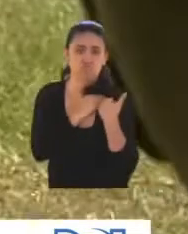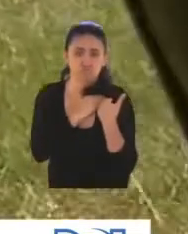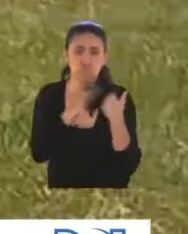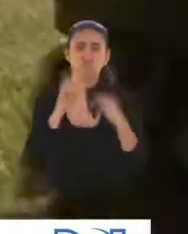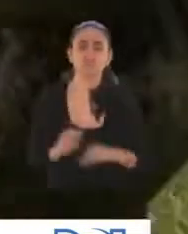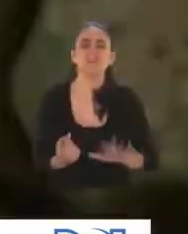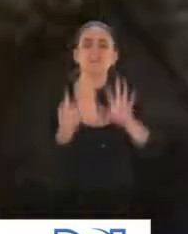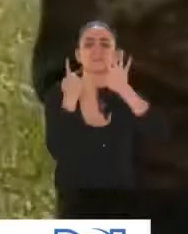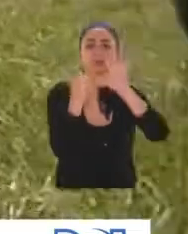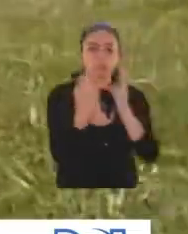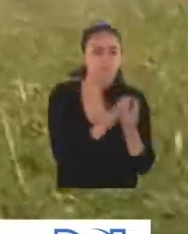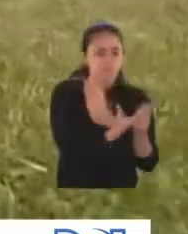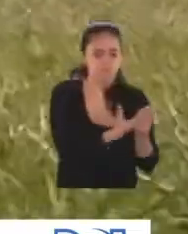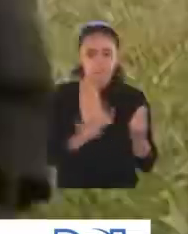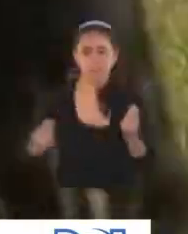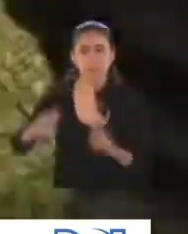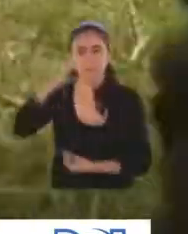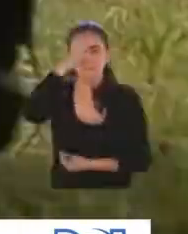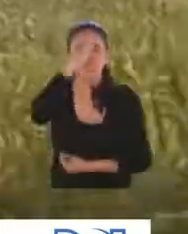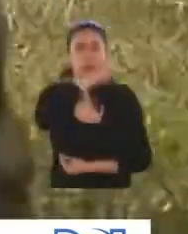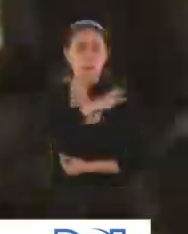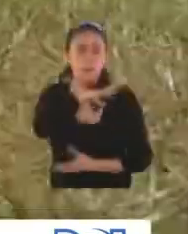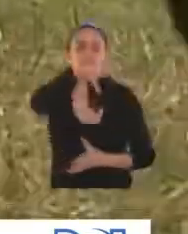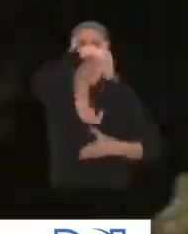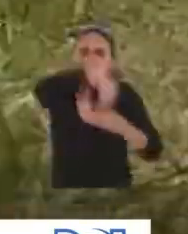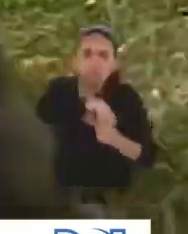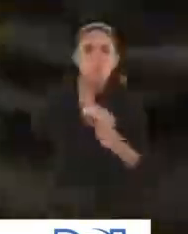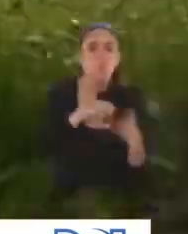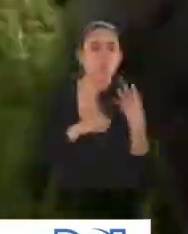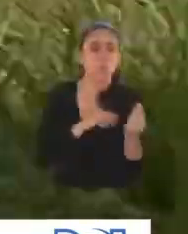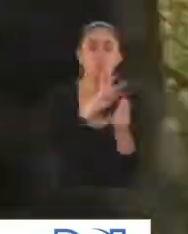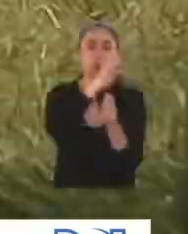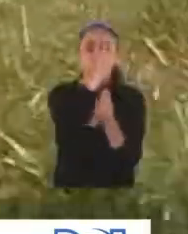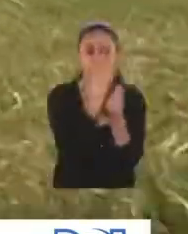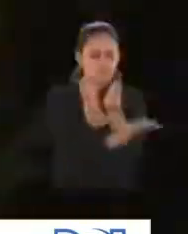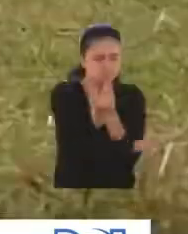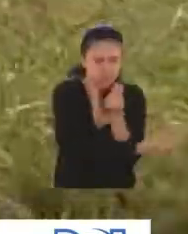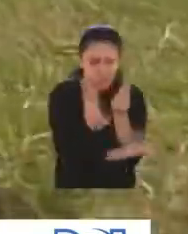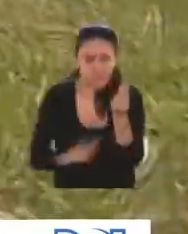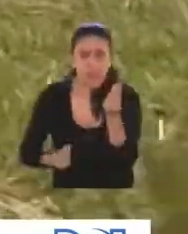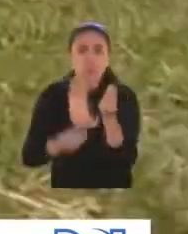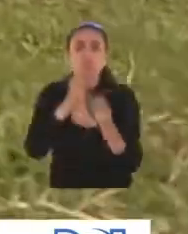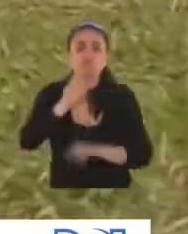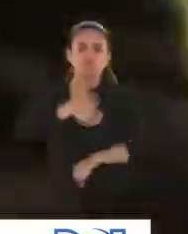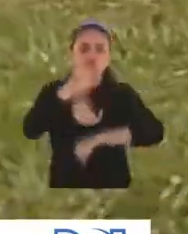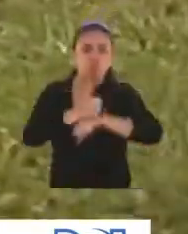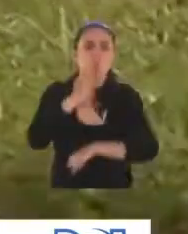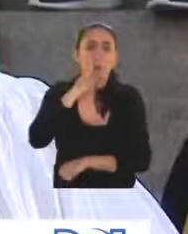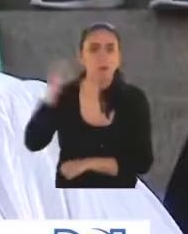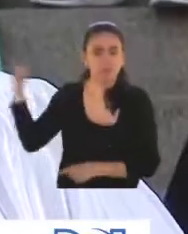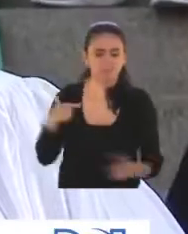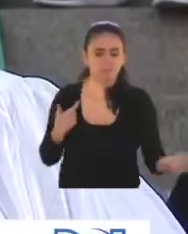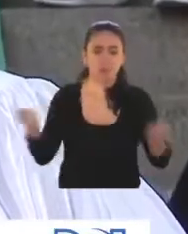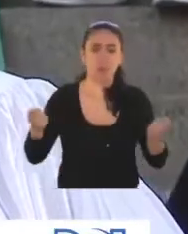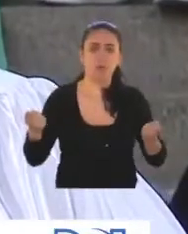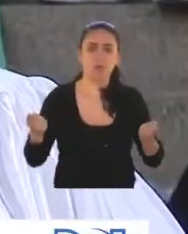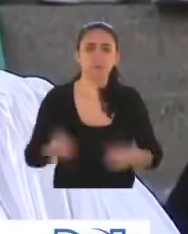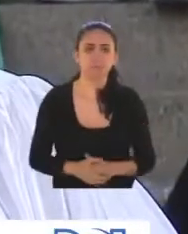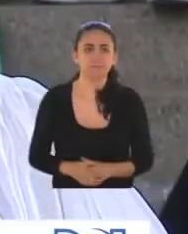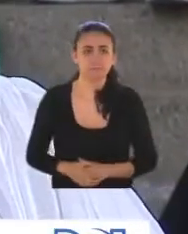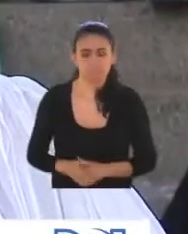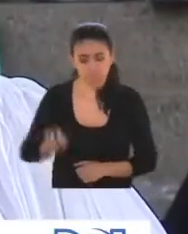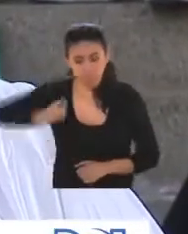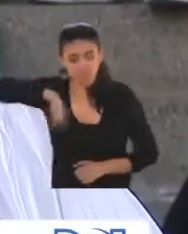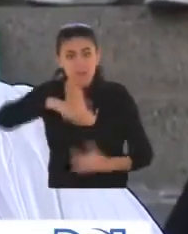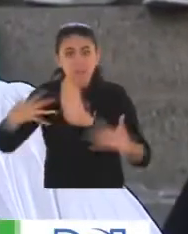6 unidades militares adscritas a la Cuarta Brigada al mando del general retirado Mario Montoya. Las víctimas